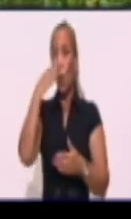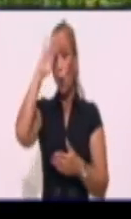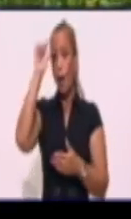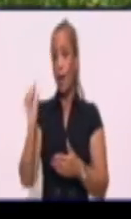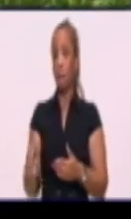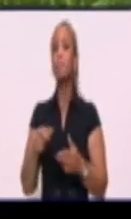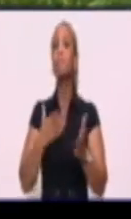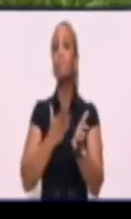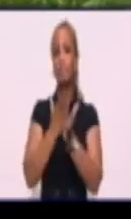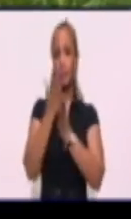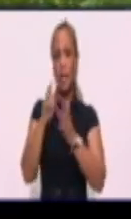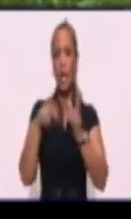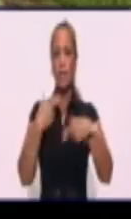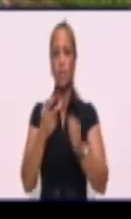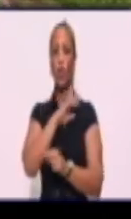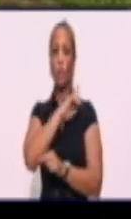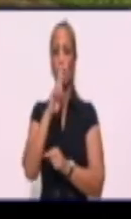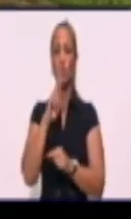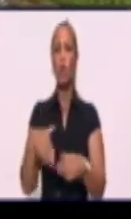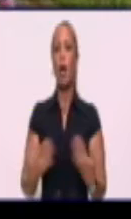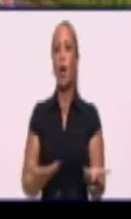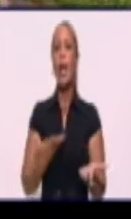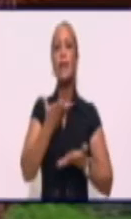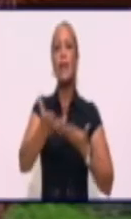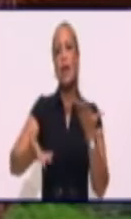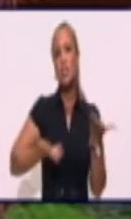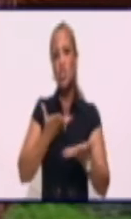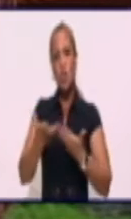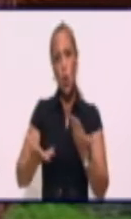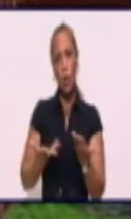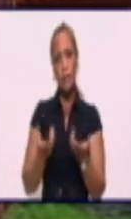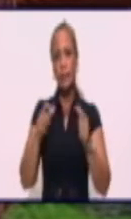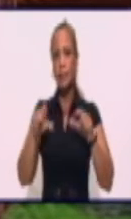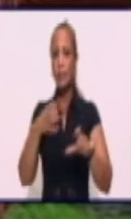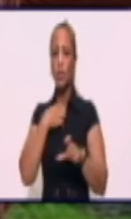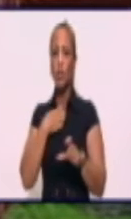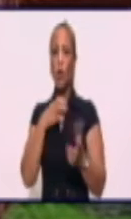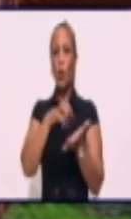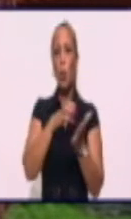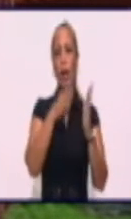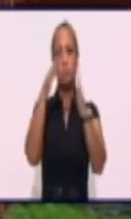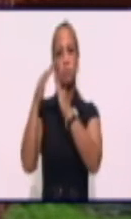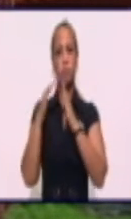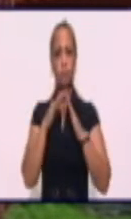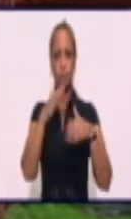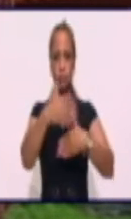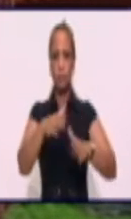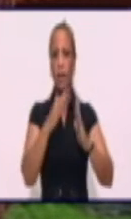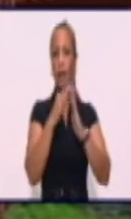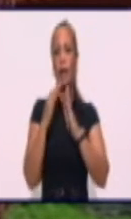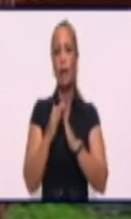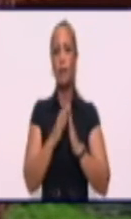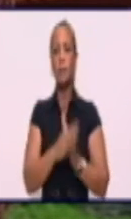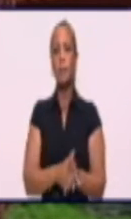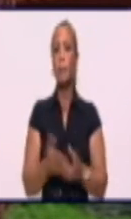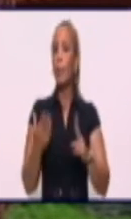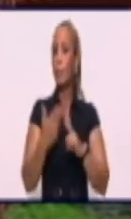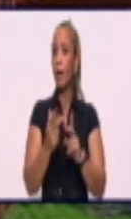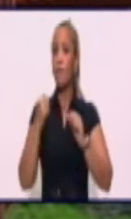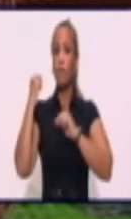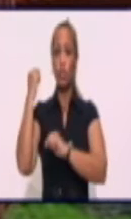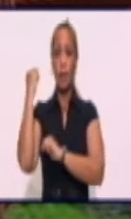haciendo revolución sobre la marcha. ¿Qué acciones han tenido lugar en el barrio, en la comunidad, para fortalecer también